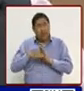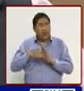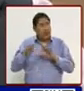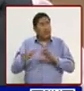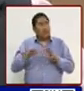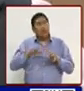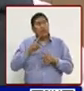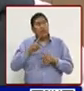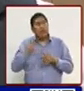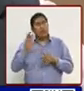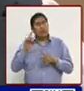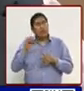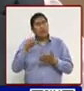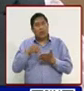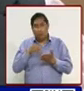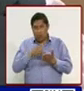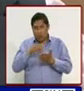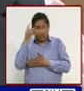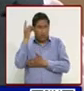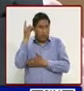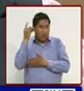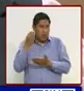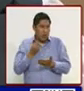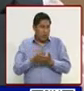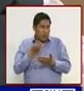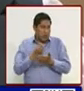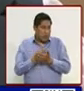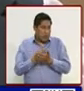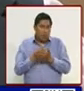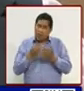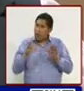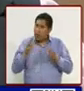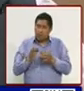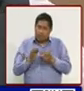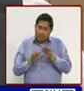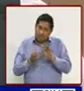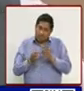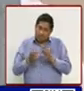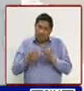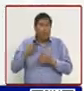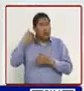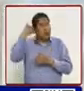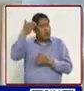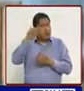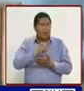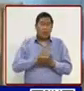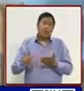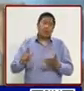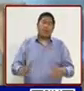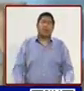de alrededor de 180 millones de bolivianos, de un presupuesto ya que se va a ajustar en las próximas semanas.